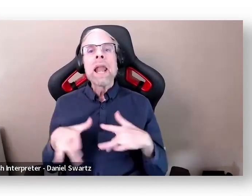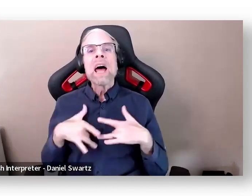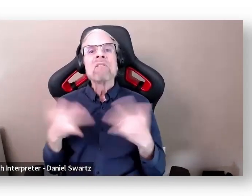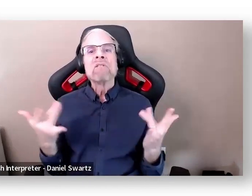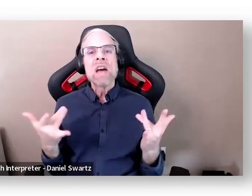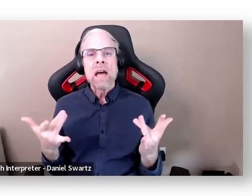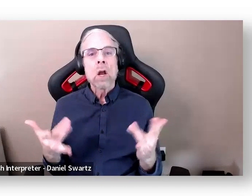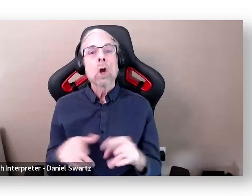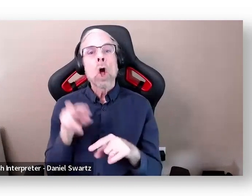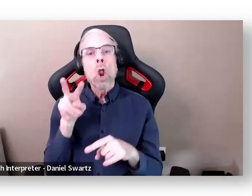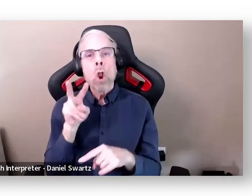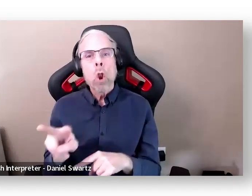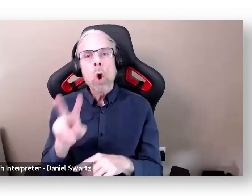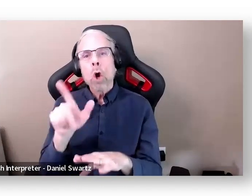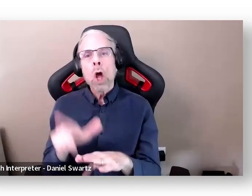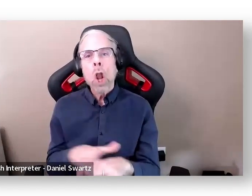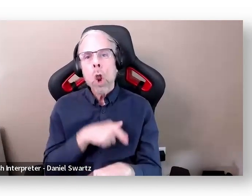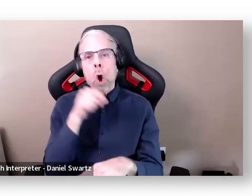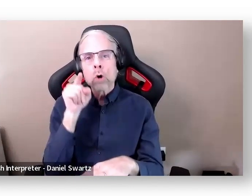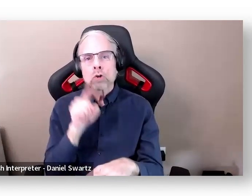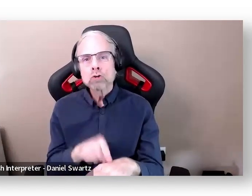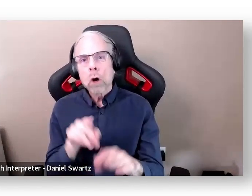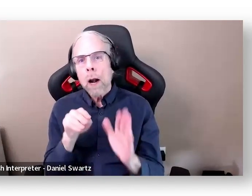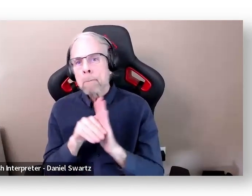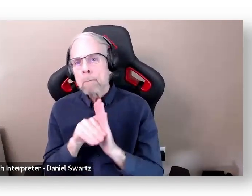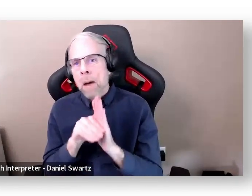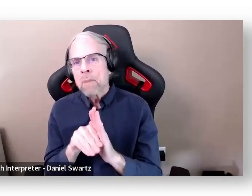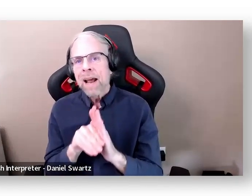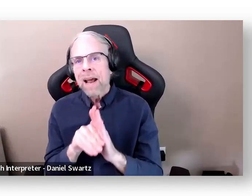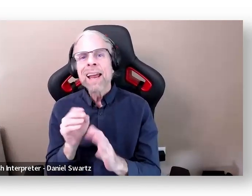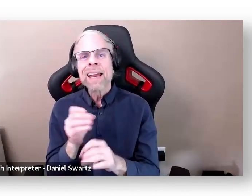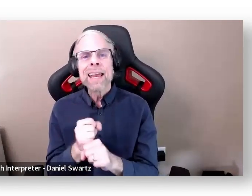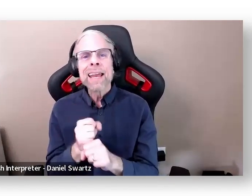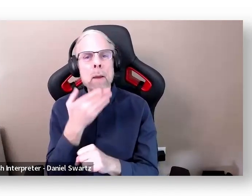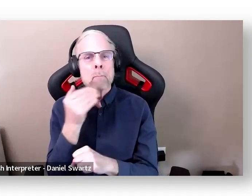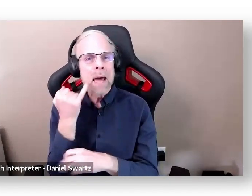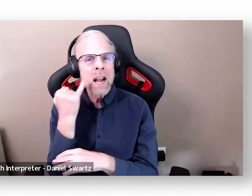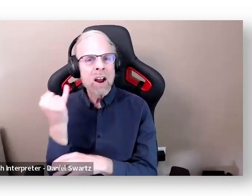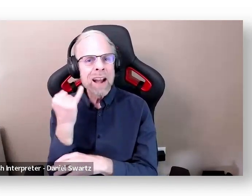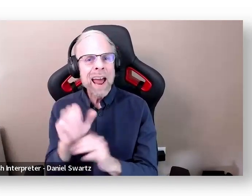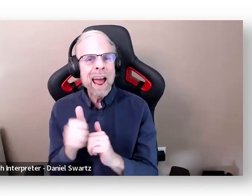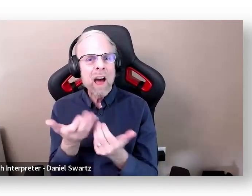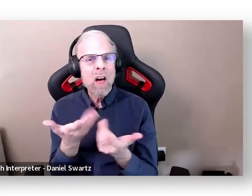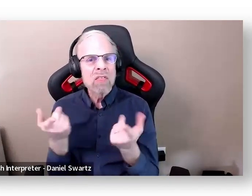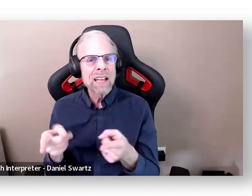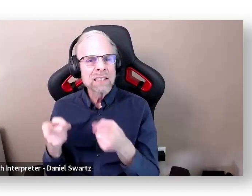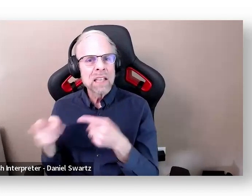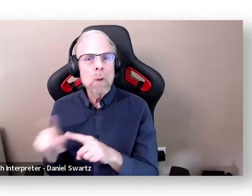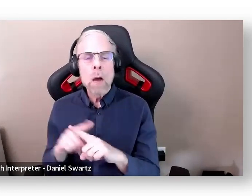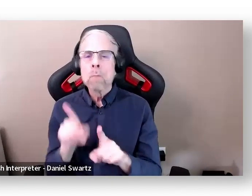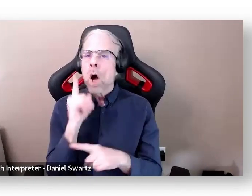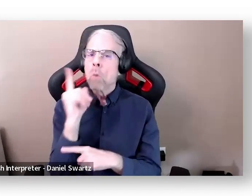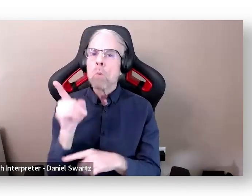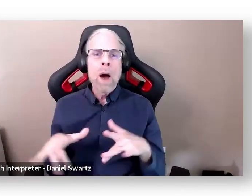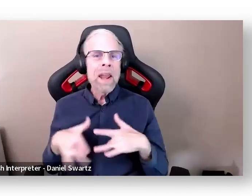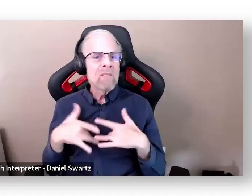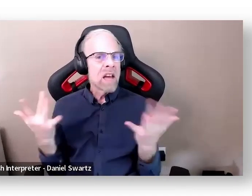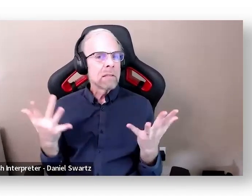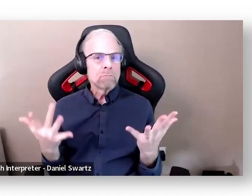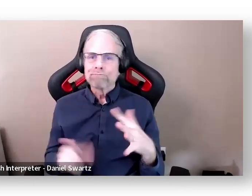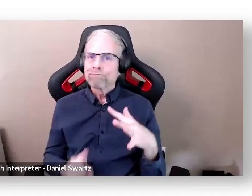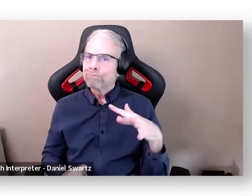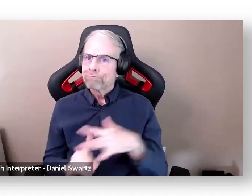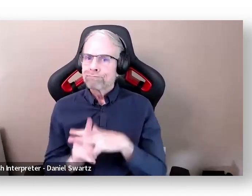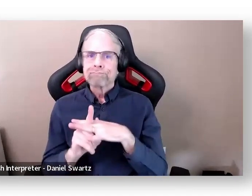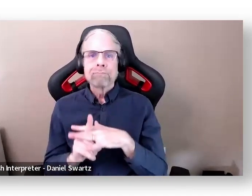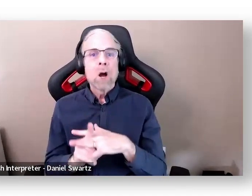si va a estar lloviendo mucho, si va a ser seco, eso no importa porque nosotros podemos estar mirando el modelado a largo plazo, pero